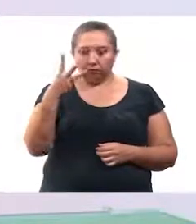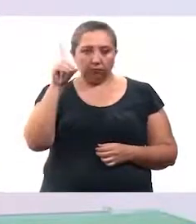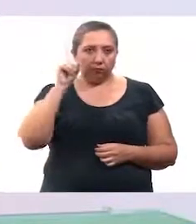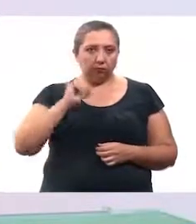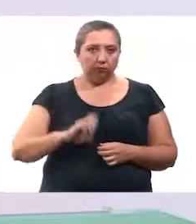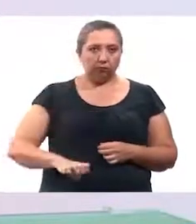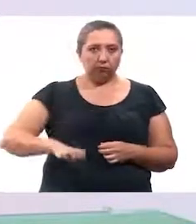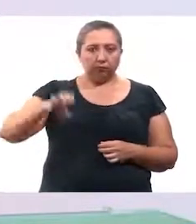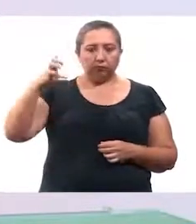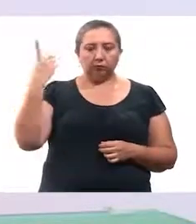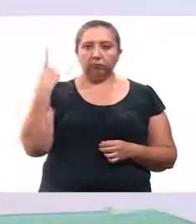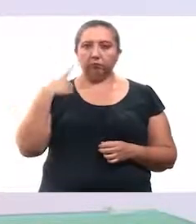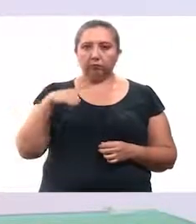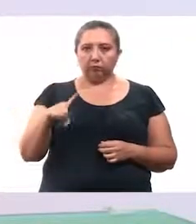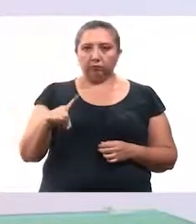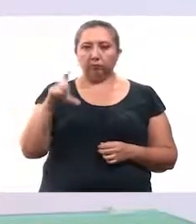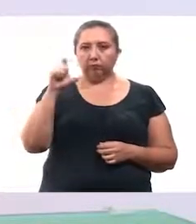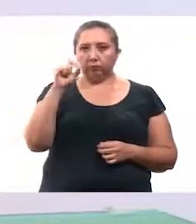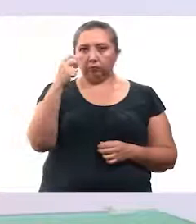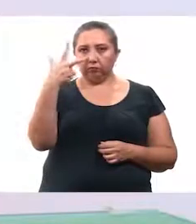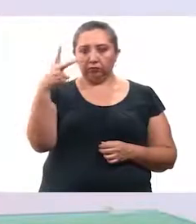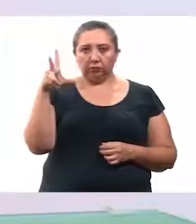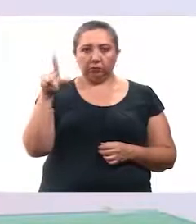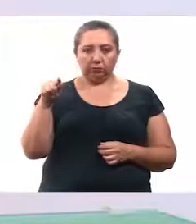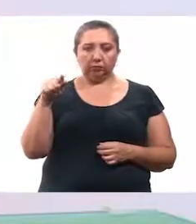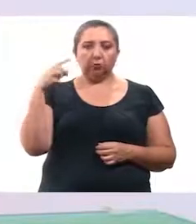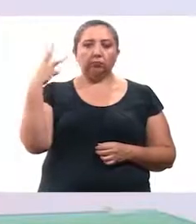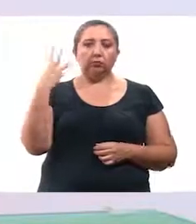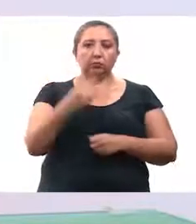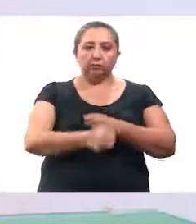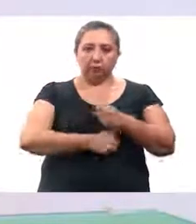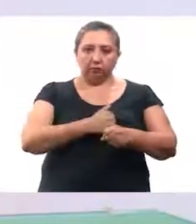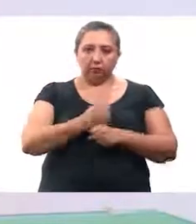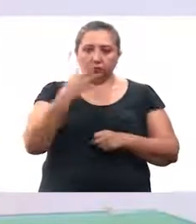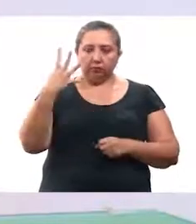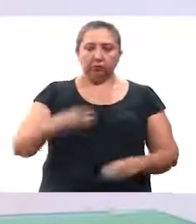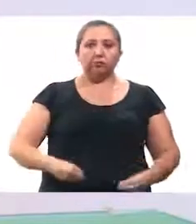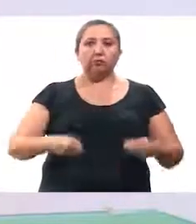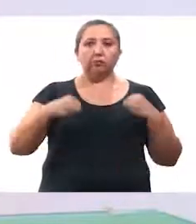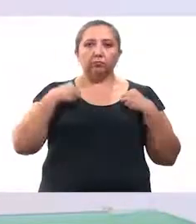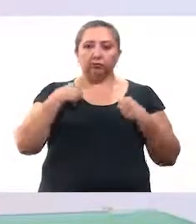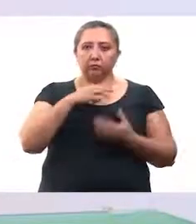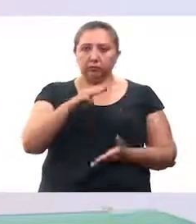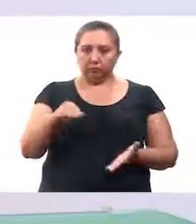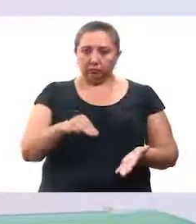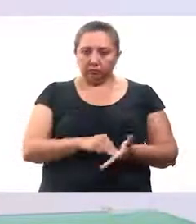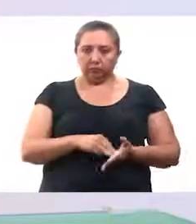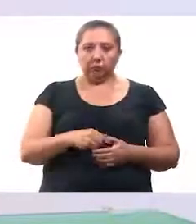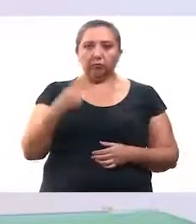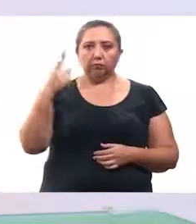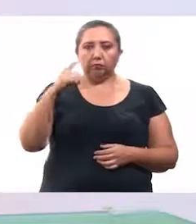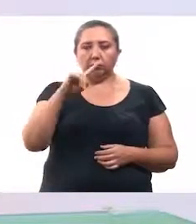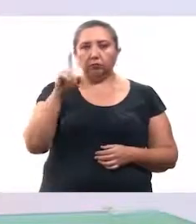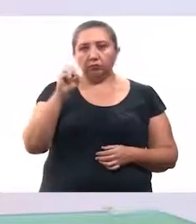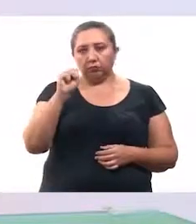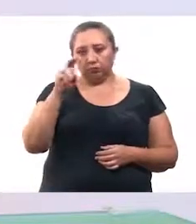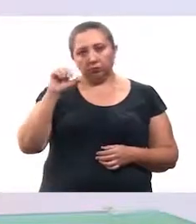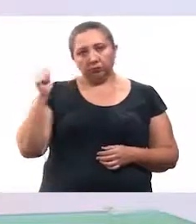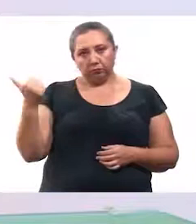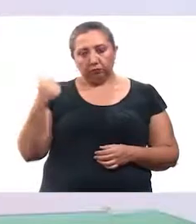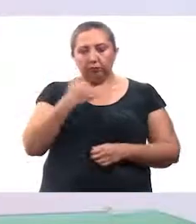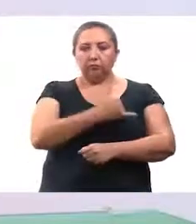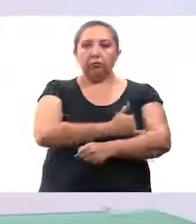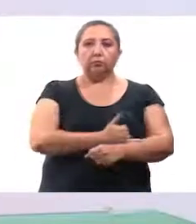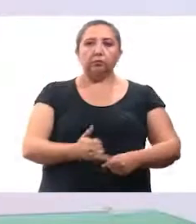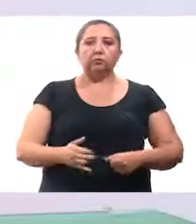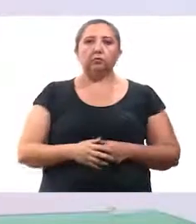3 mujeres de un rango de edad de 28 a 73 años. 4 residían en Mérida, 1 en Sanacac y 1 en